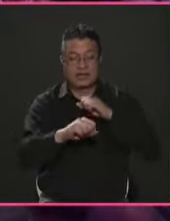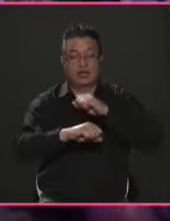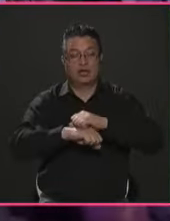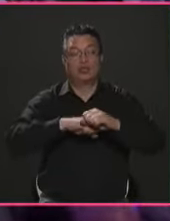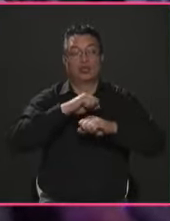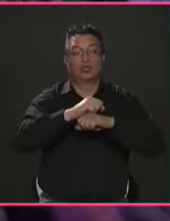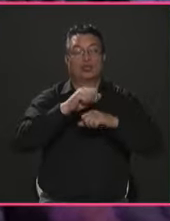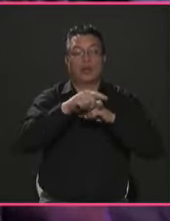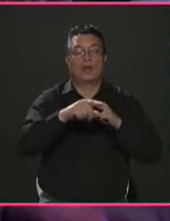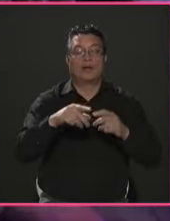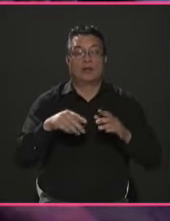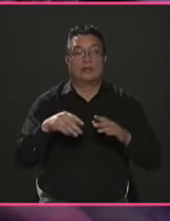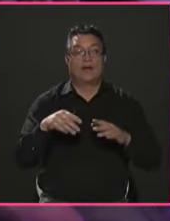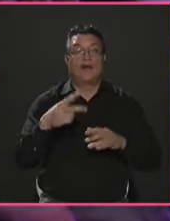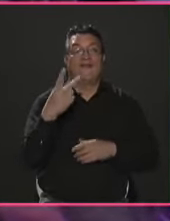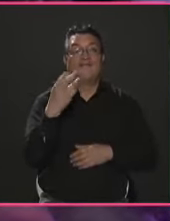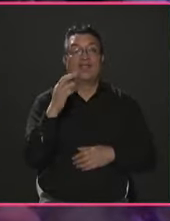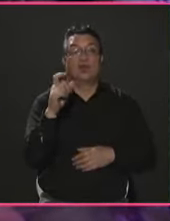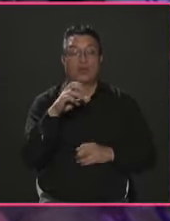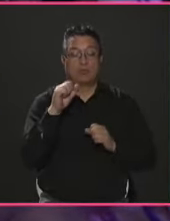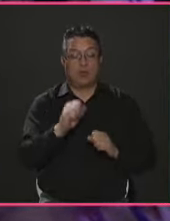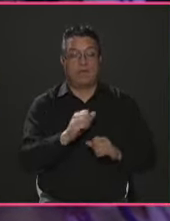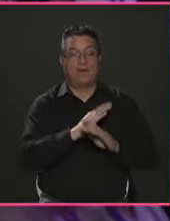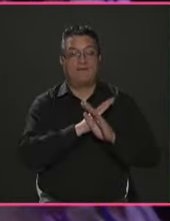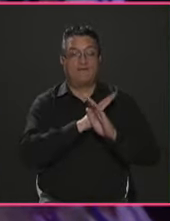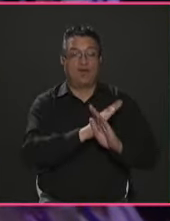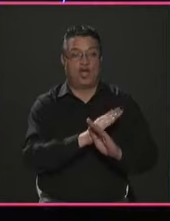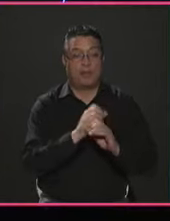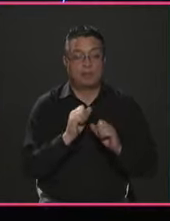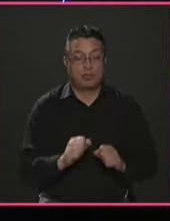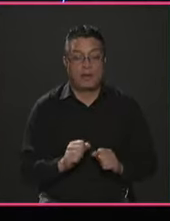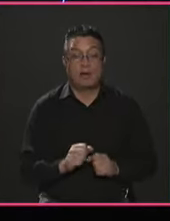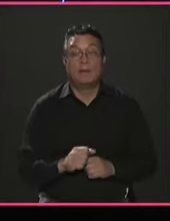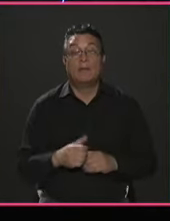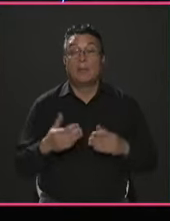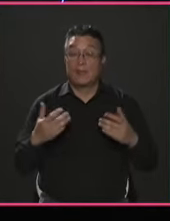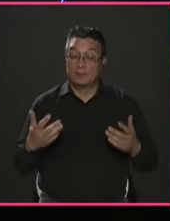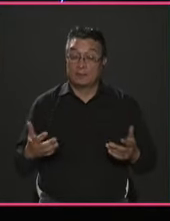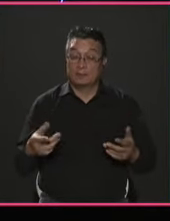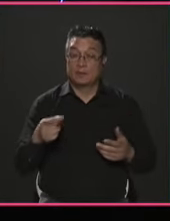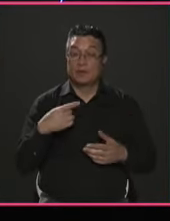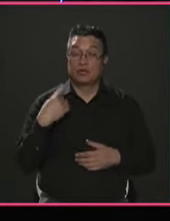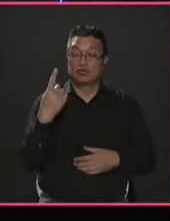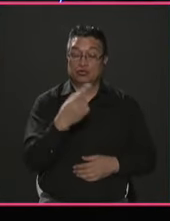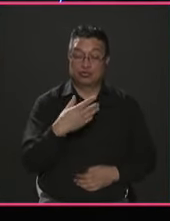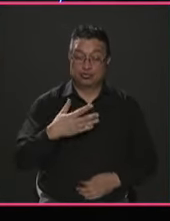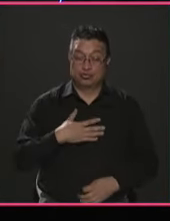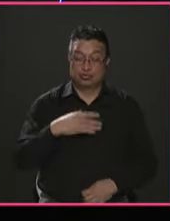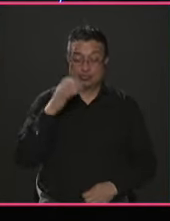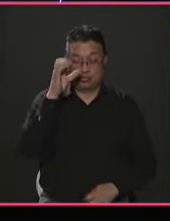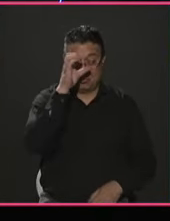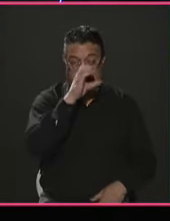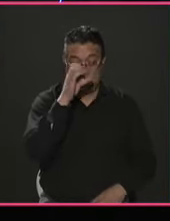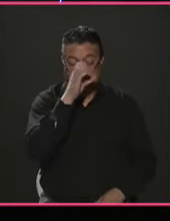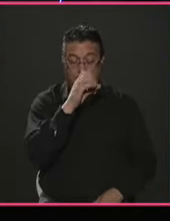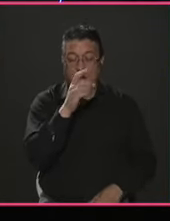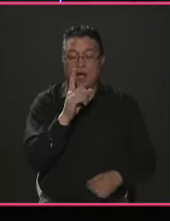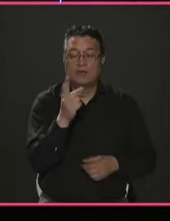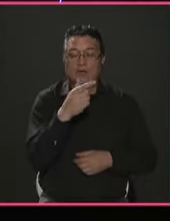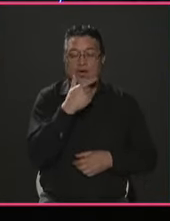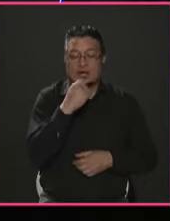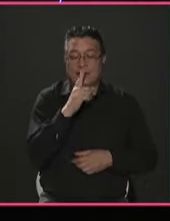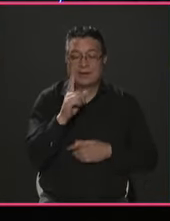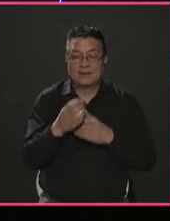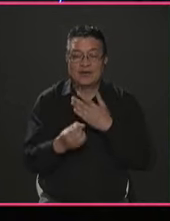de los virus y los pueden bloquear Entonces de esa manera eso es lo que nosotros estamos buscando no queremos crear nuevos